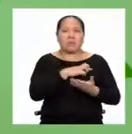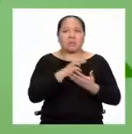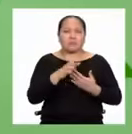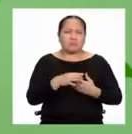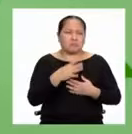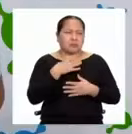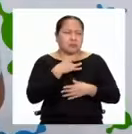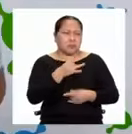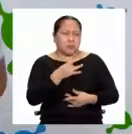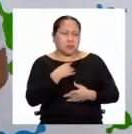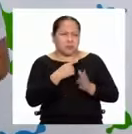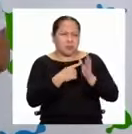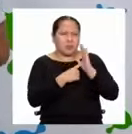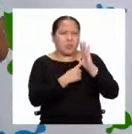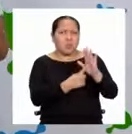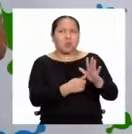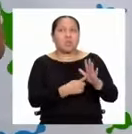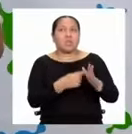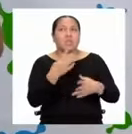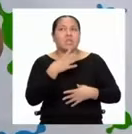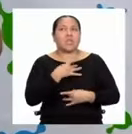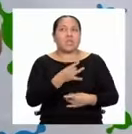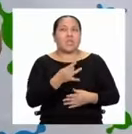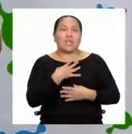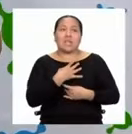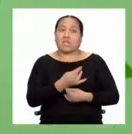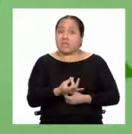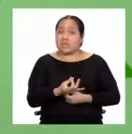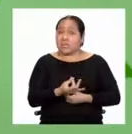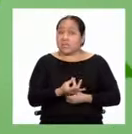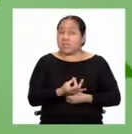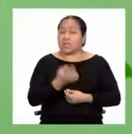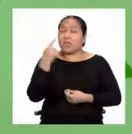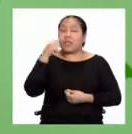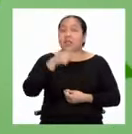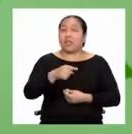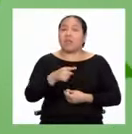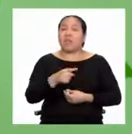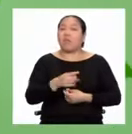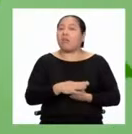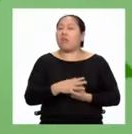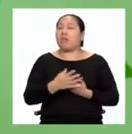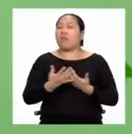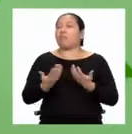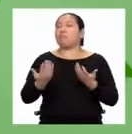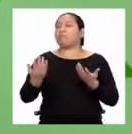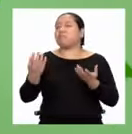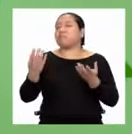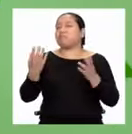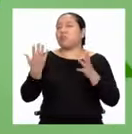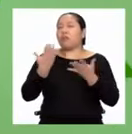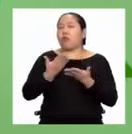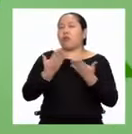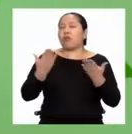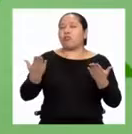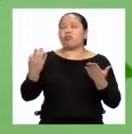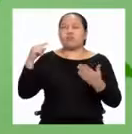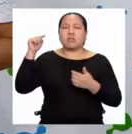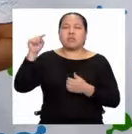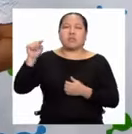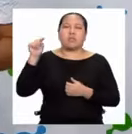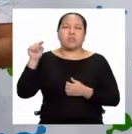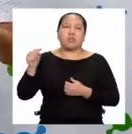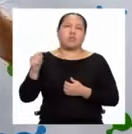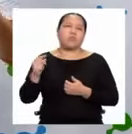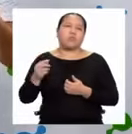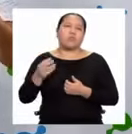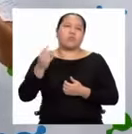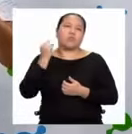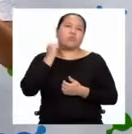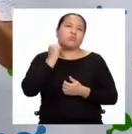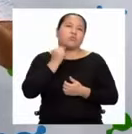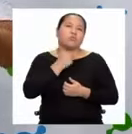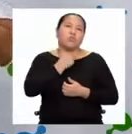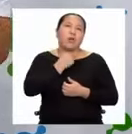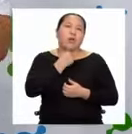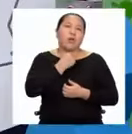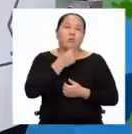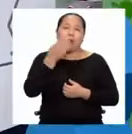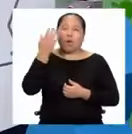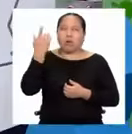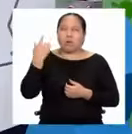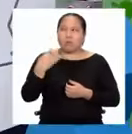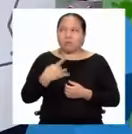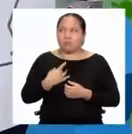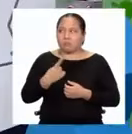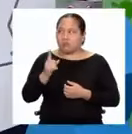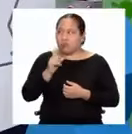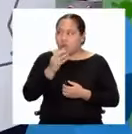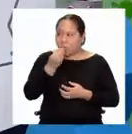que muestres interés por las aficiones de tus antepasados, pero ¿no te parece mejor poner ese huevo a cocinar? Escúchame, cerebro, no me voy a